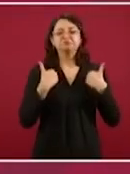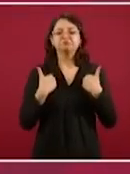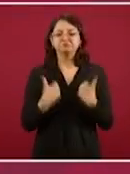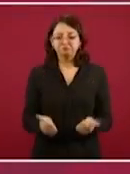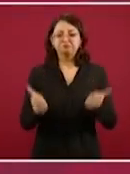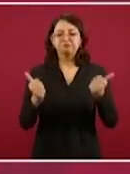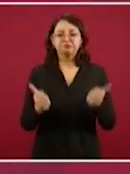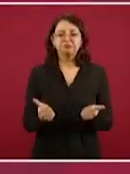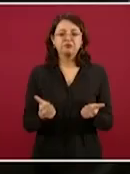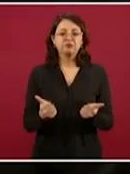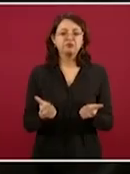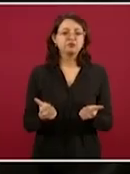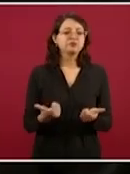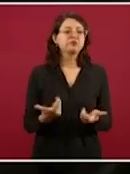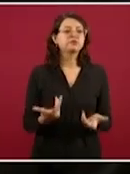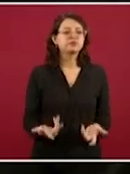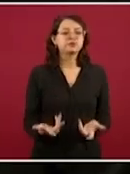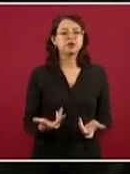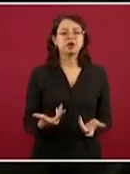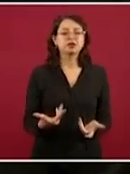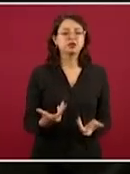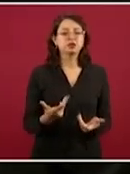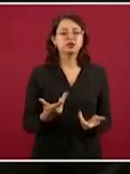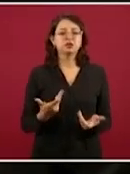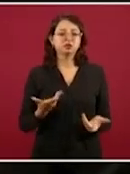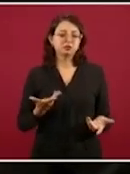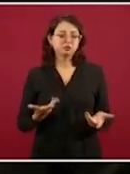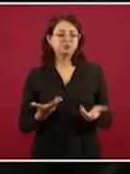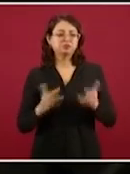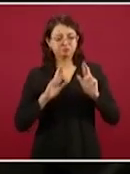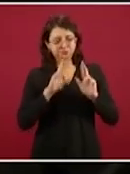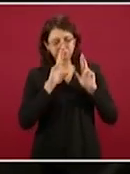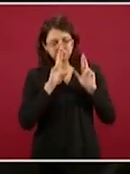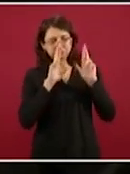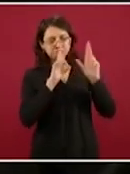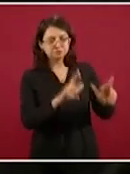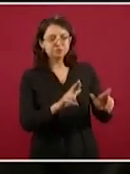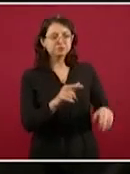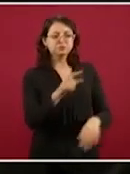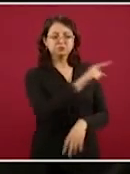hacia ellos, de parte de nosotros, por su dolor,